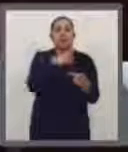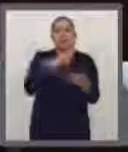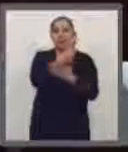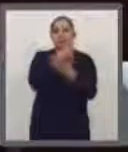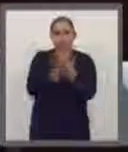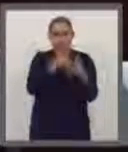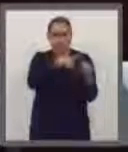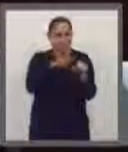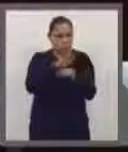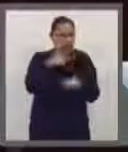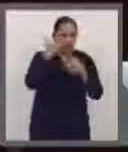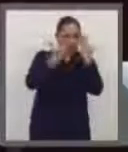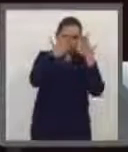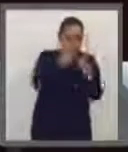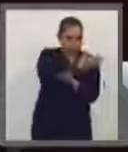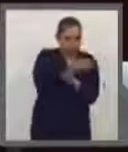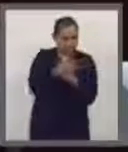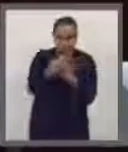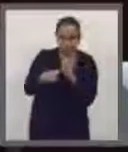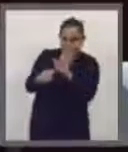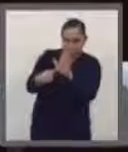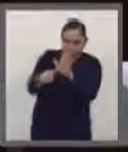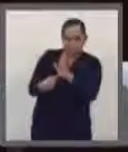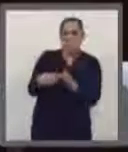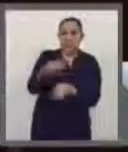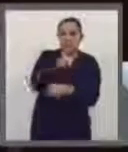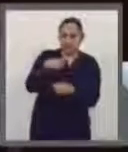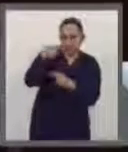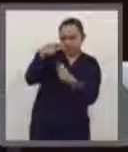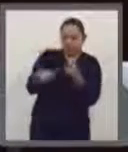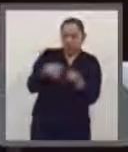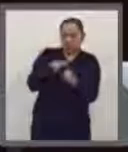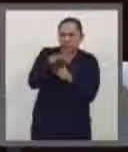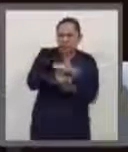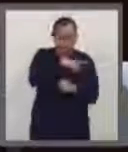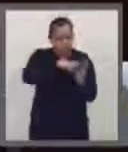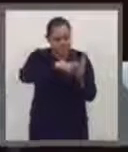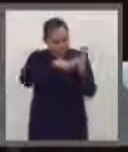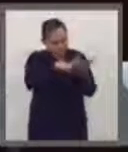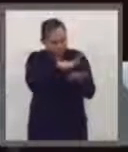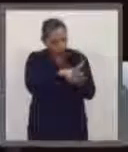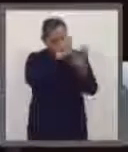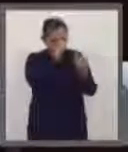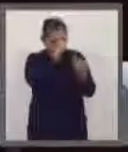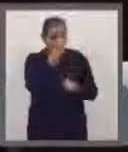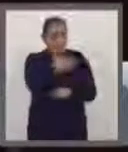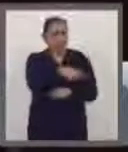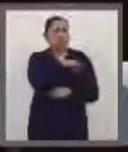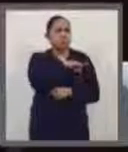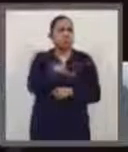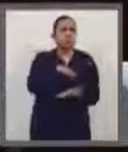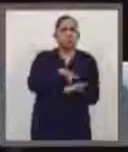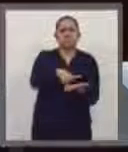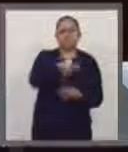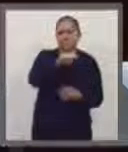cursados o la presentación de los antecedentes académicos, y de esa manera ayudar a los migrantes que